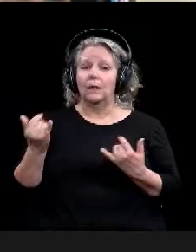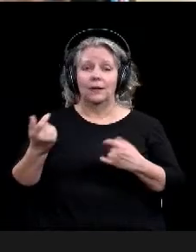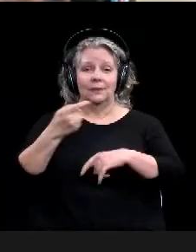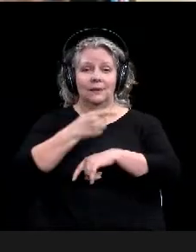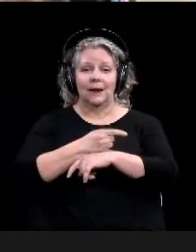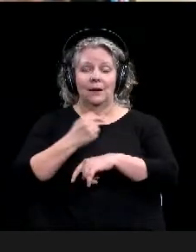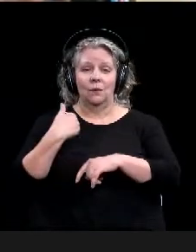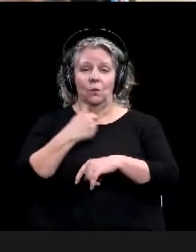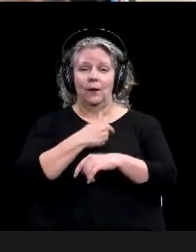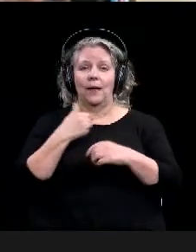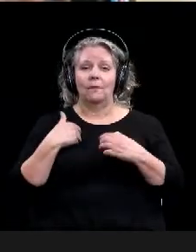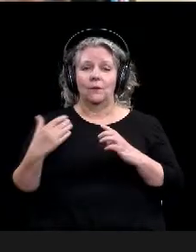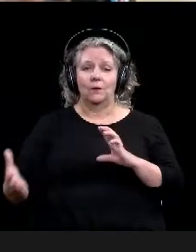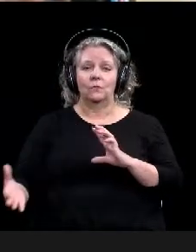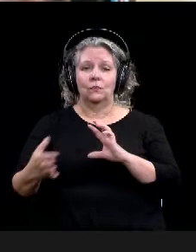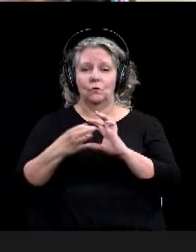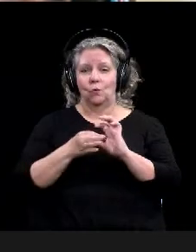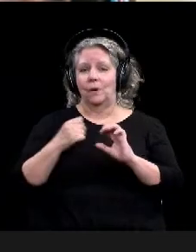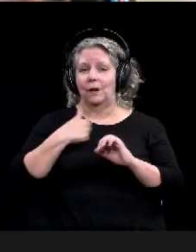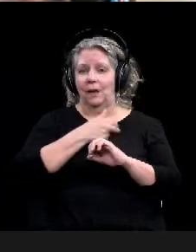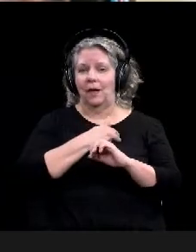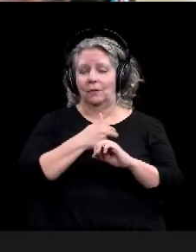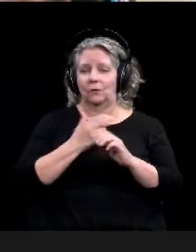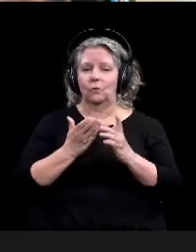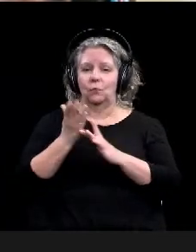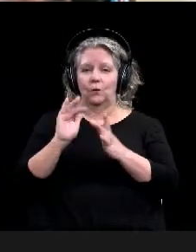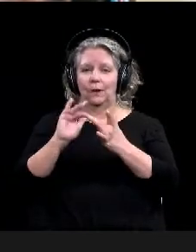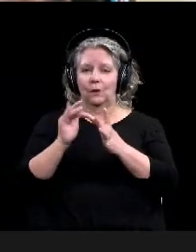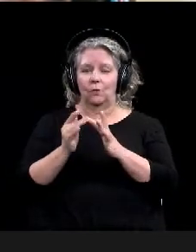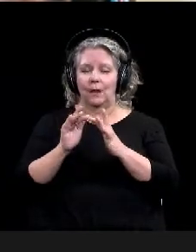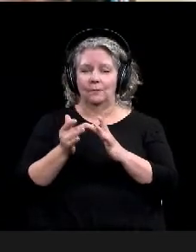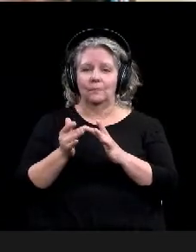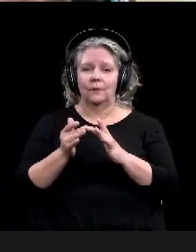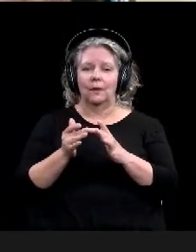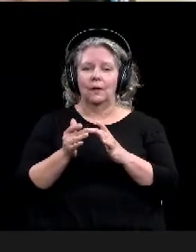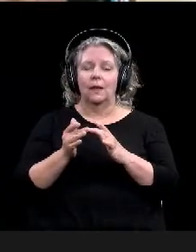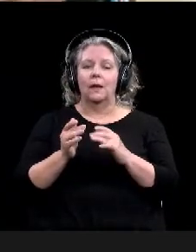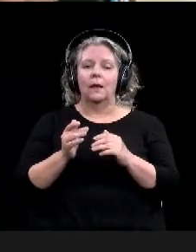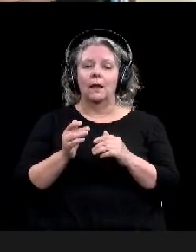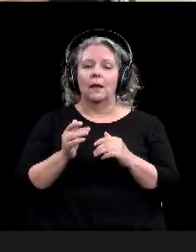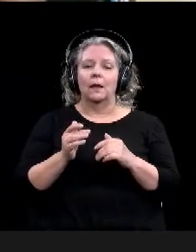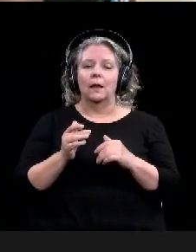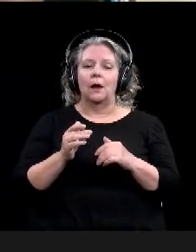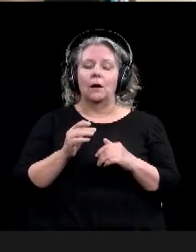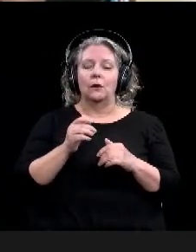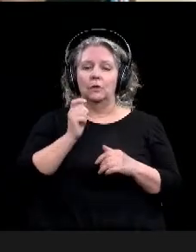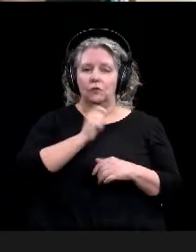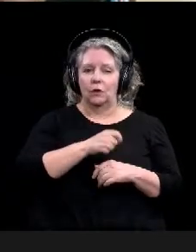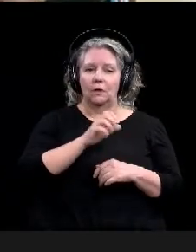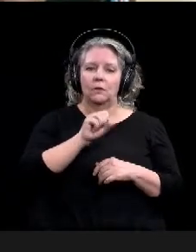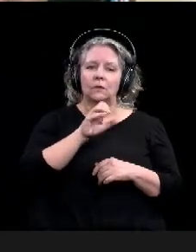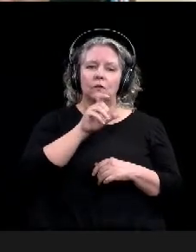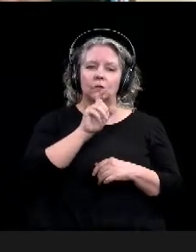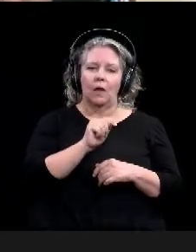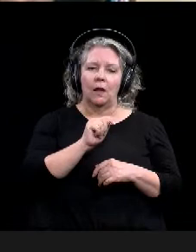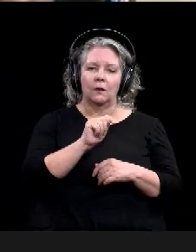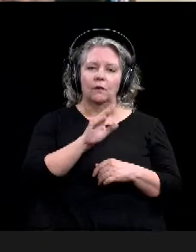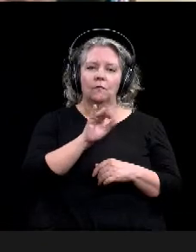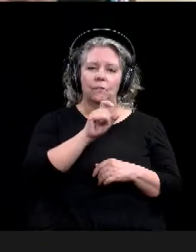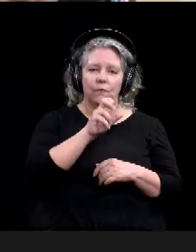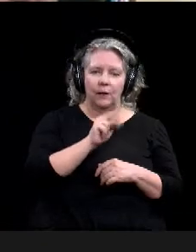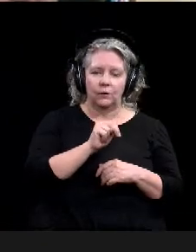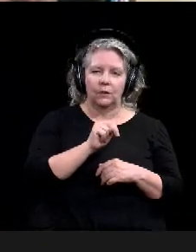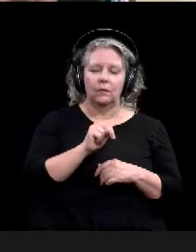los noticias a diario a mí me dicen